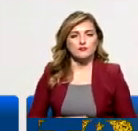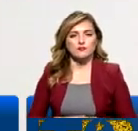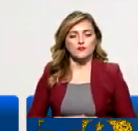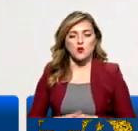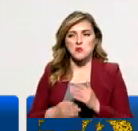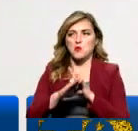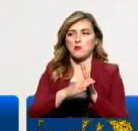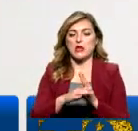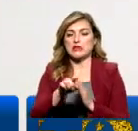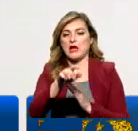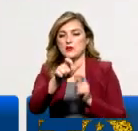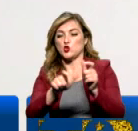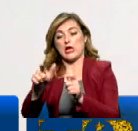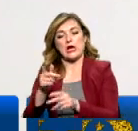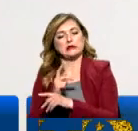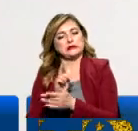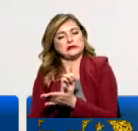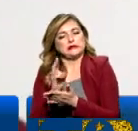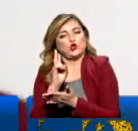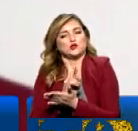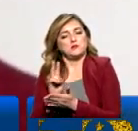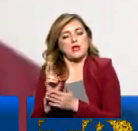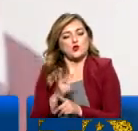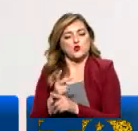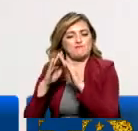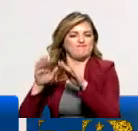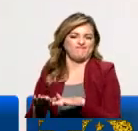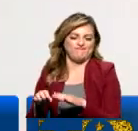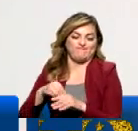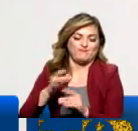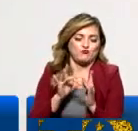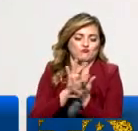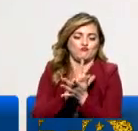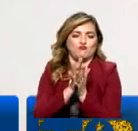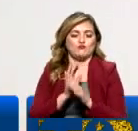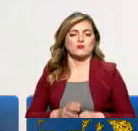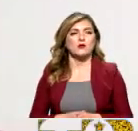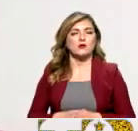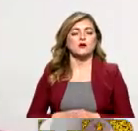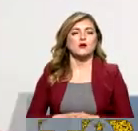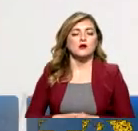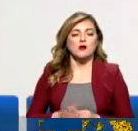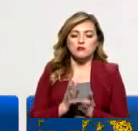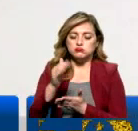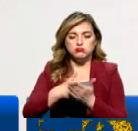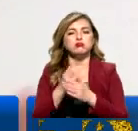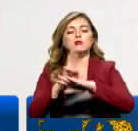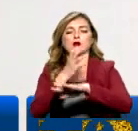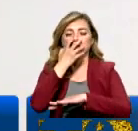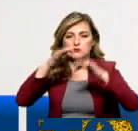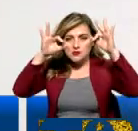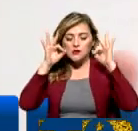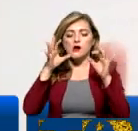epidemiológico y ir retornando poco a poco a esta nueva presencialidad. Temas importantes, evidentemente medidas de acceso, uso de mascarilla,